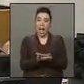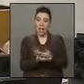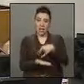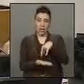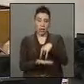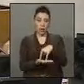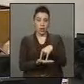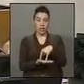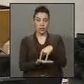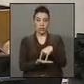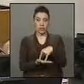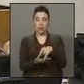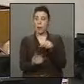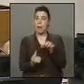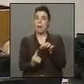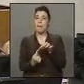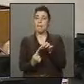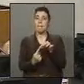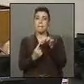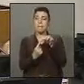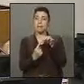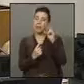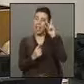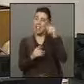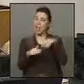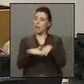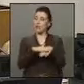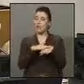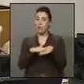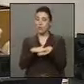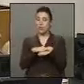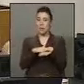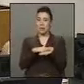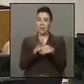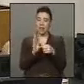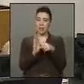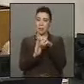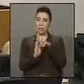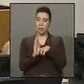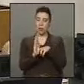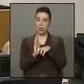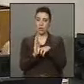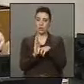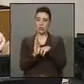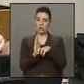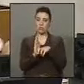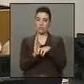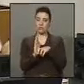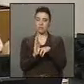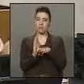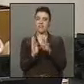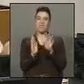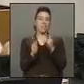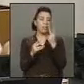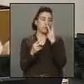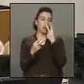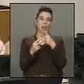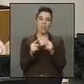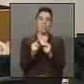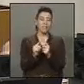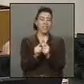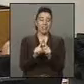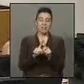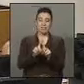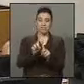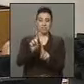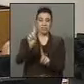Parlamento, los principios y las ideas matrices del proyecto quedaron lejos de lo que finalmente hoy día se